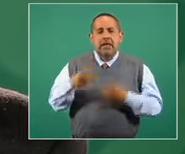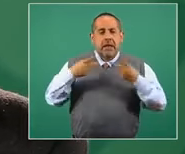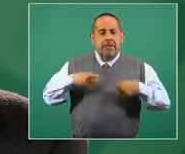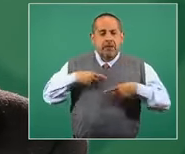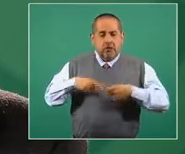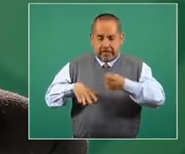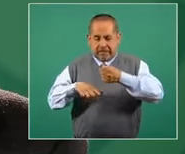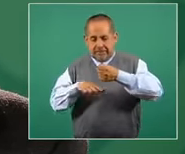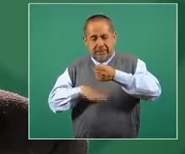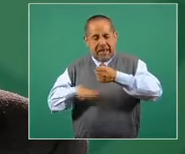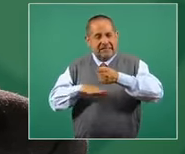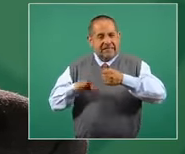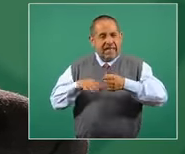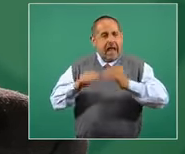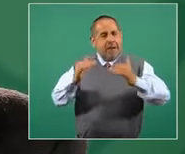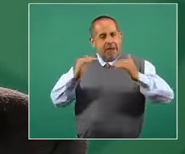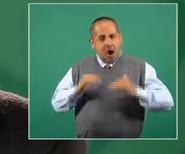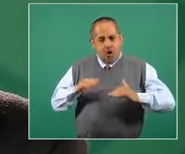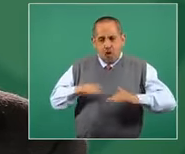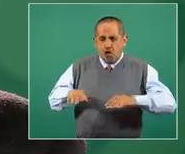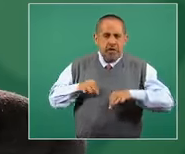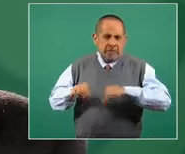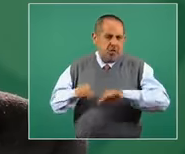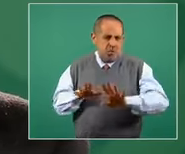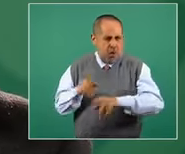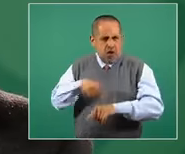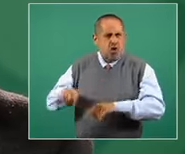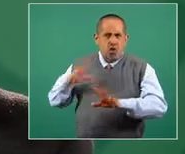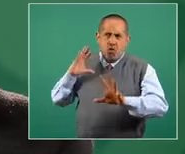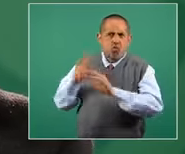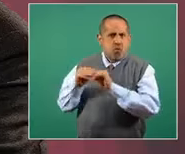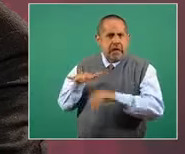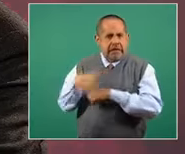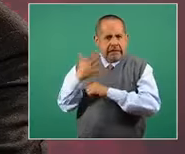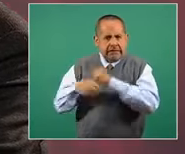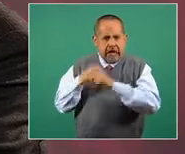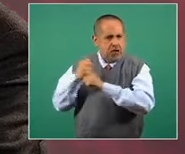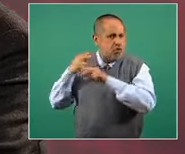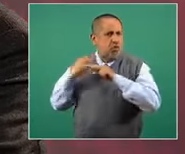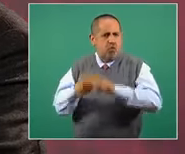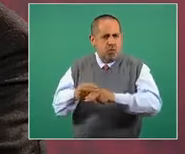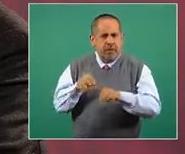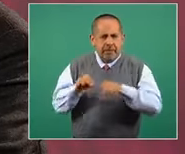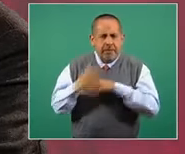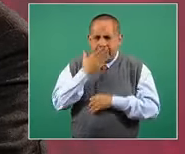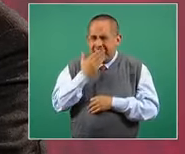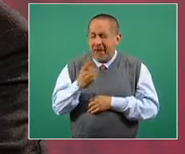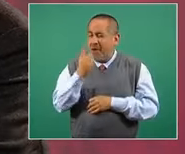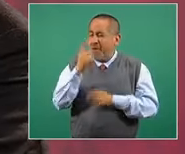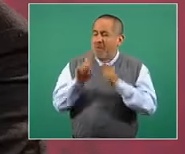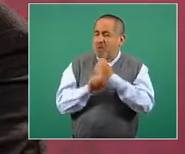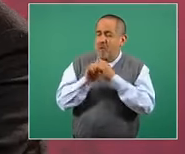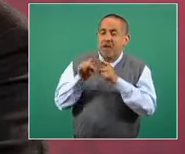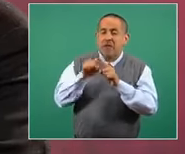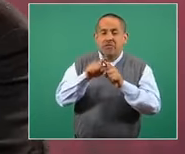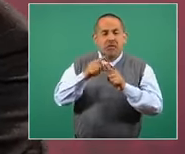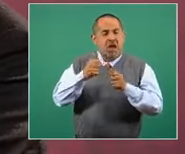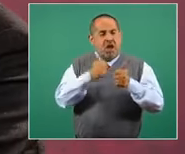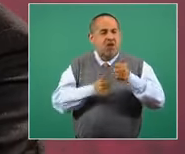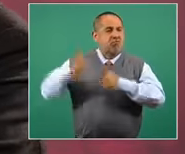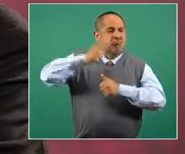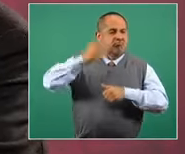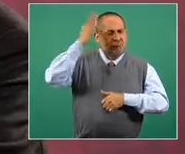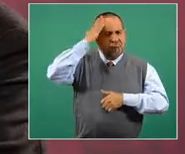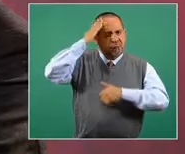de la base trabajadora. A lo largo de estos 15 años de COFEPRIS ha sido mayormente sus gerentes, sus